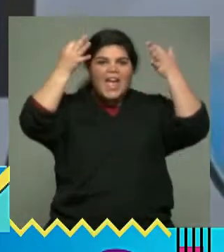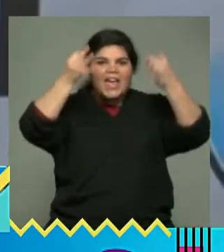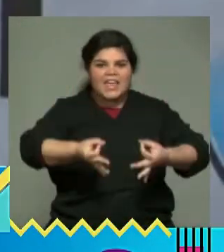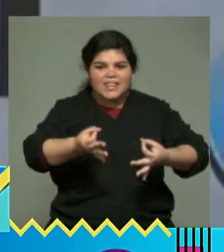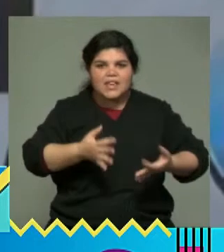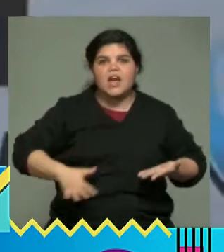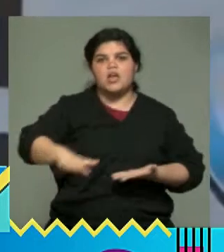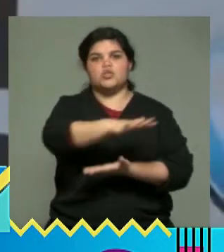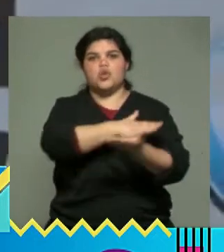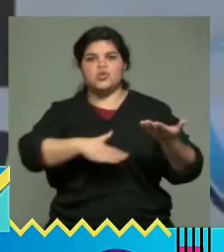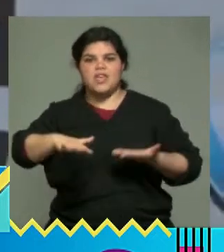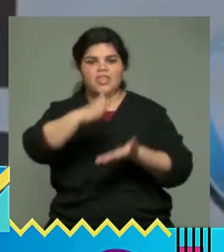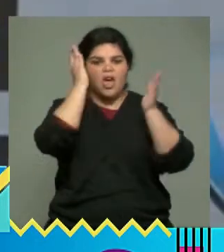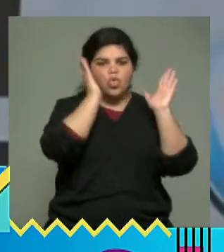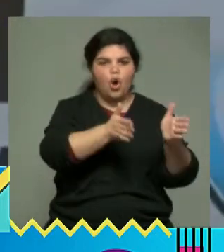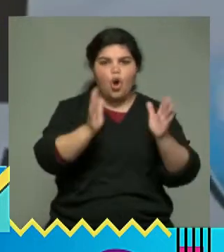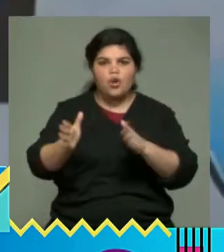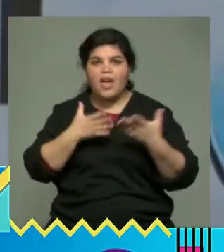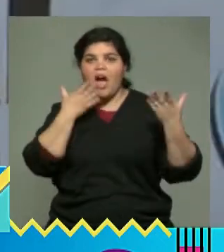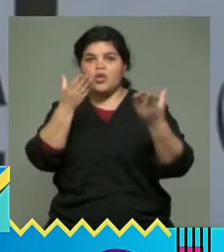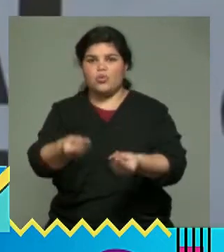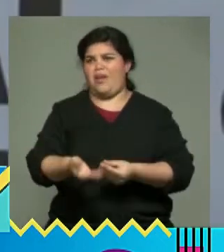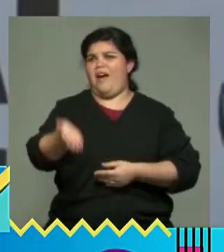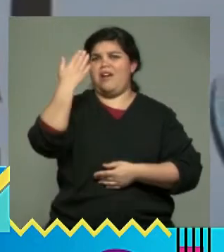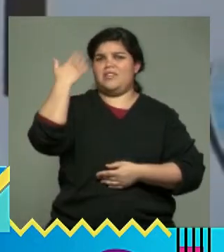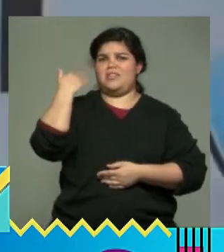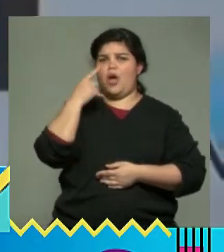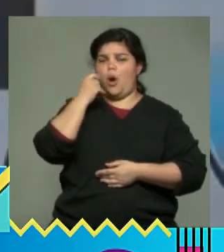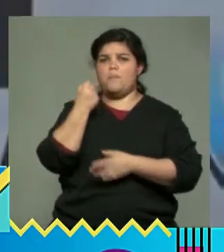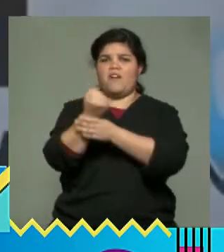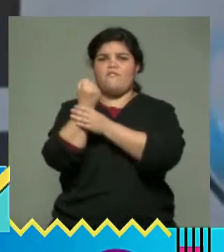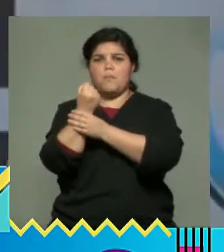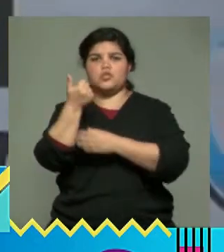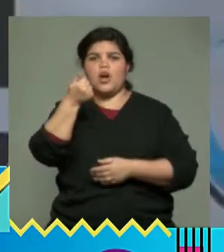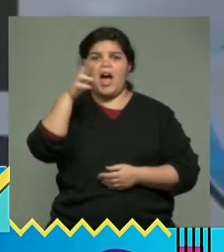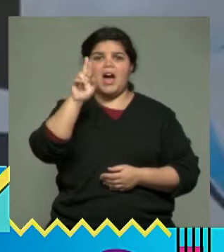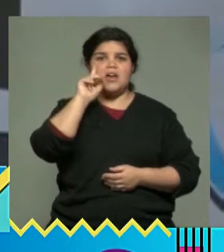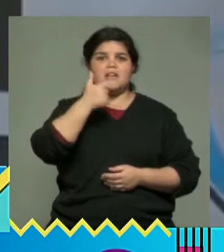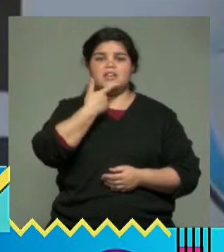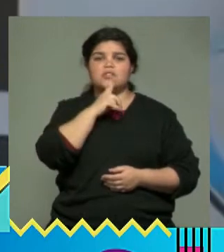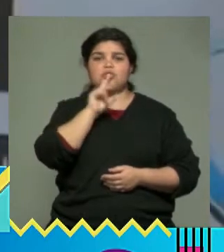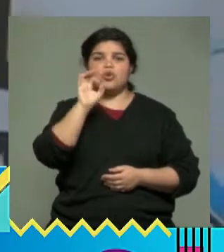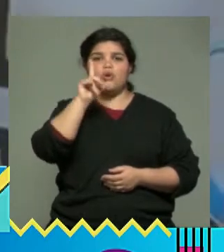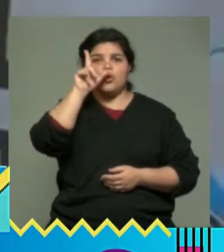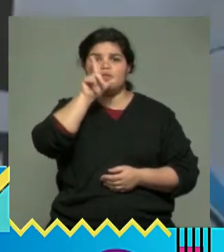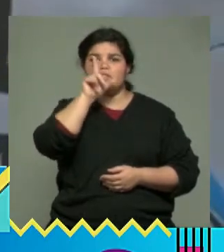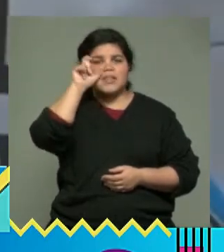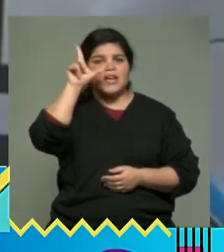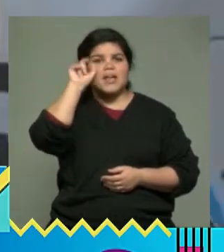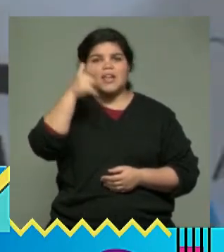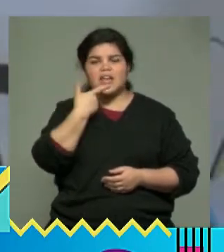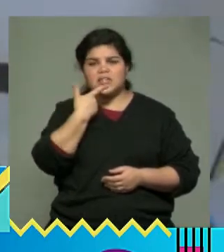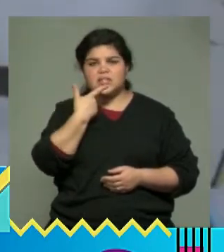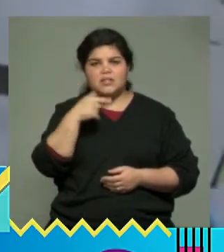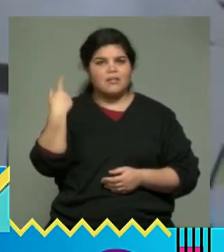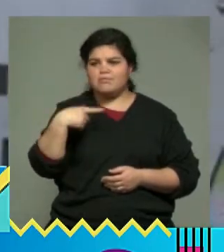sociedades. Ya Aristóteles lo decía. Y entonces le preguntaban a Aristóteles, ¿y cómo sé lo que tengo que hacer, maestro? Y fíjate,